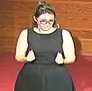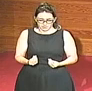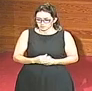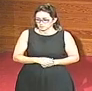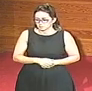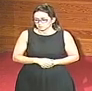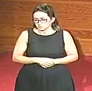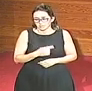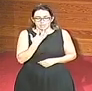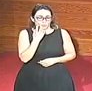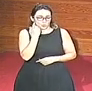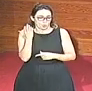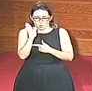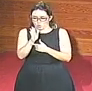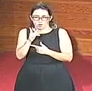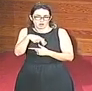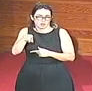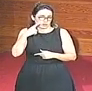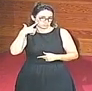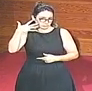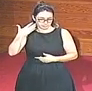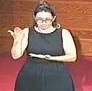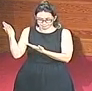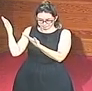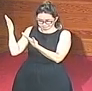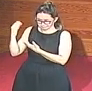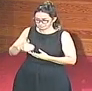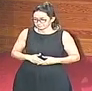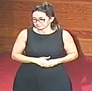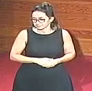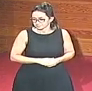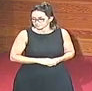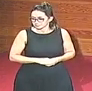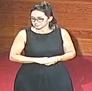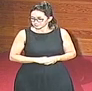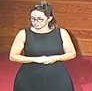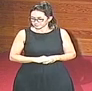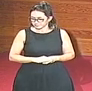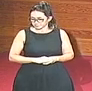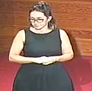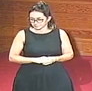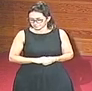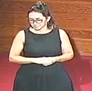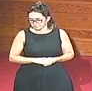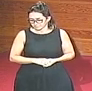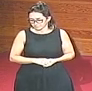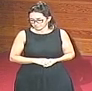ejemplo que ha sido muy sonoro. This is Russia. Delicious cuisine.